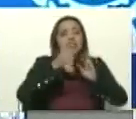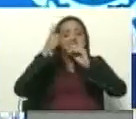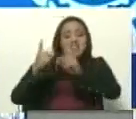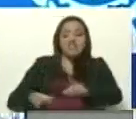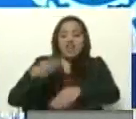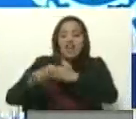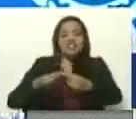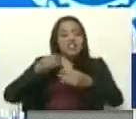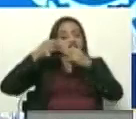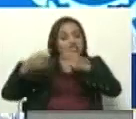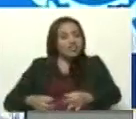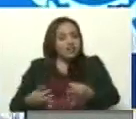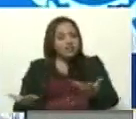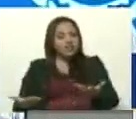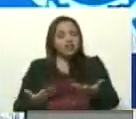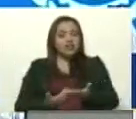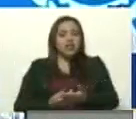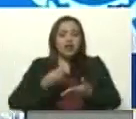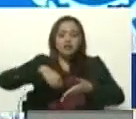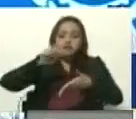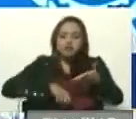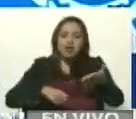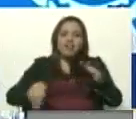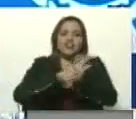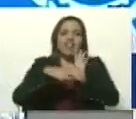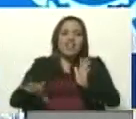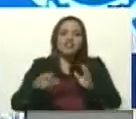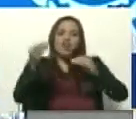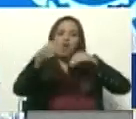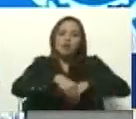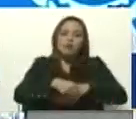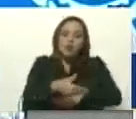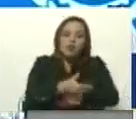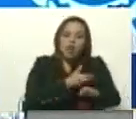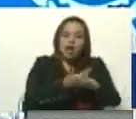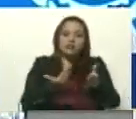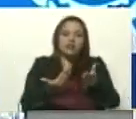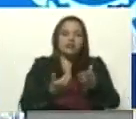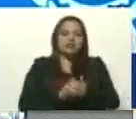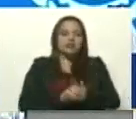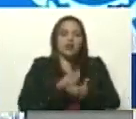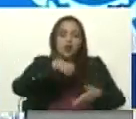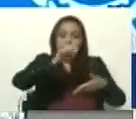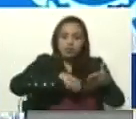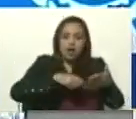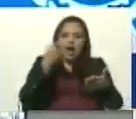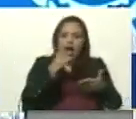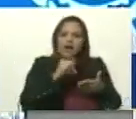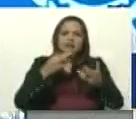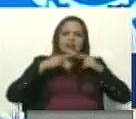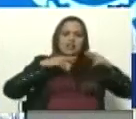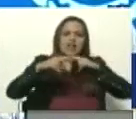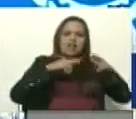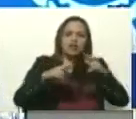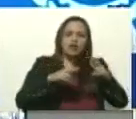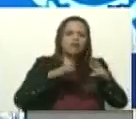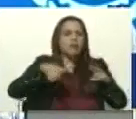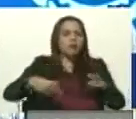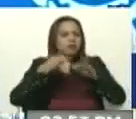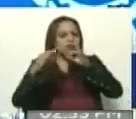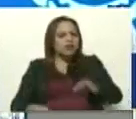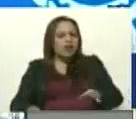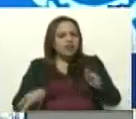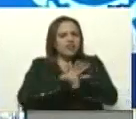sino a celebrar la convención colectiva. Es decir, el derecho a la negociación colectiva está directamente vinculado a garantizar el derecho a